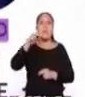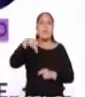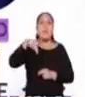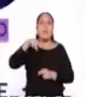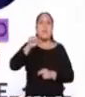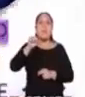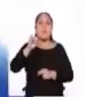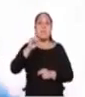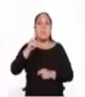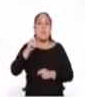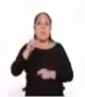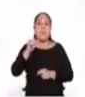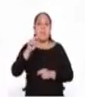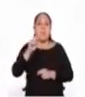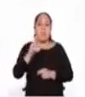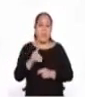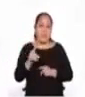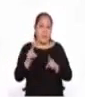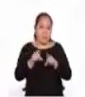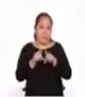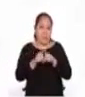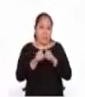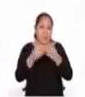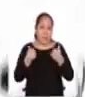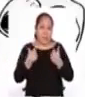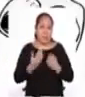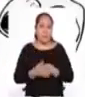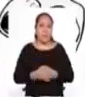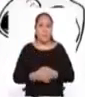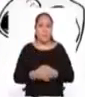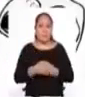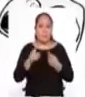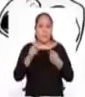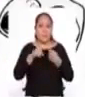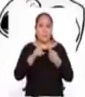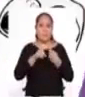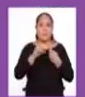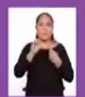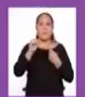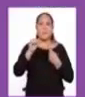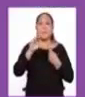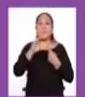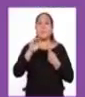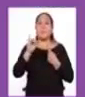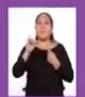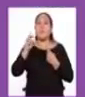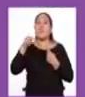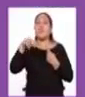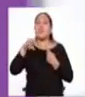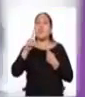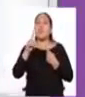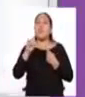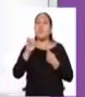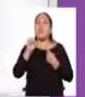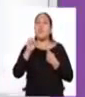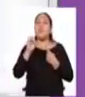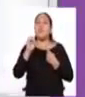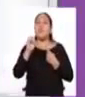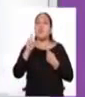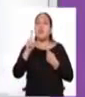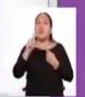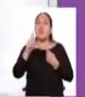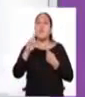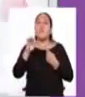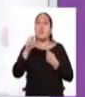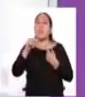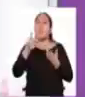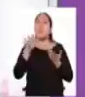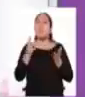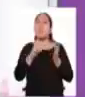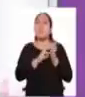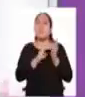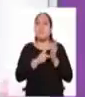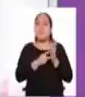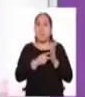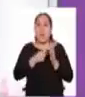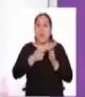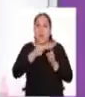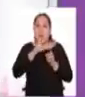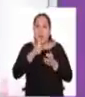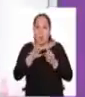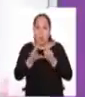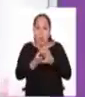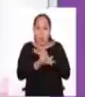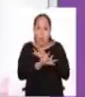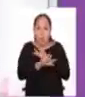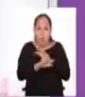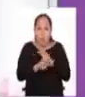estado sólido. Veamos el primero: acción disolvente. El agua es un líquido que más sustancias disuelve.